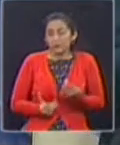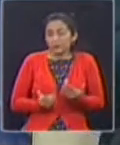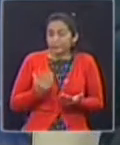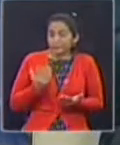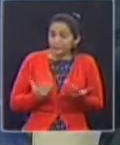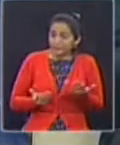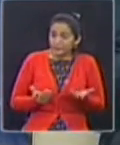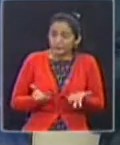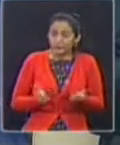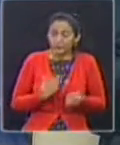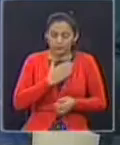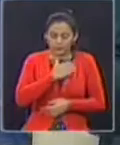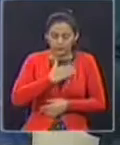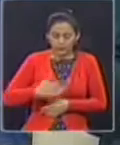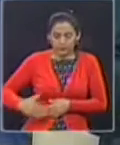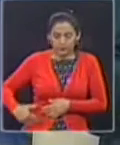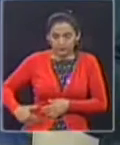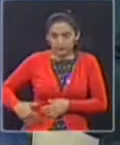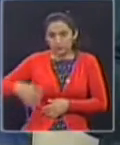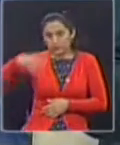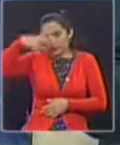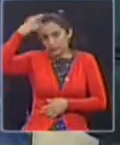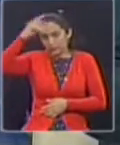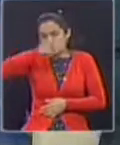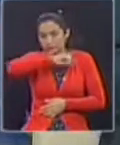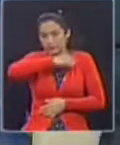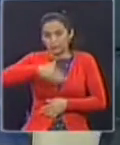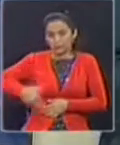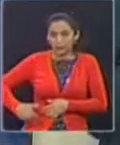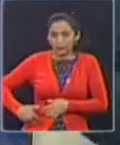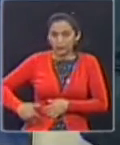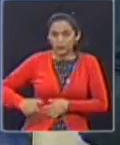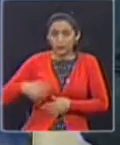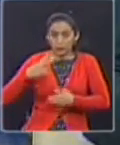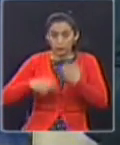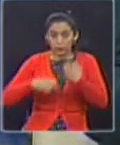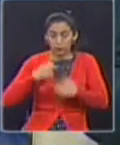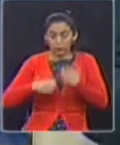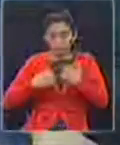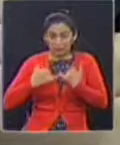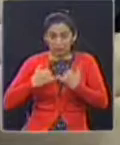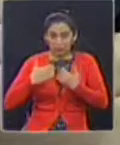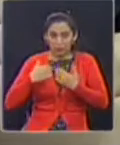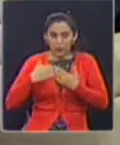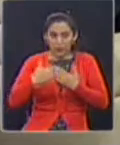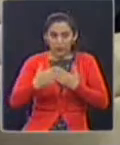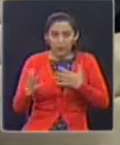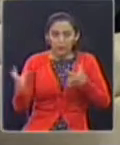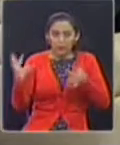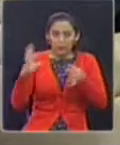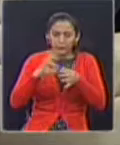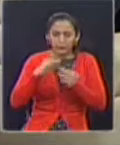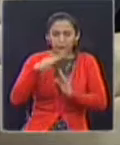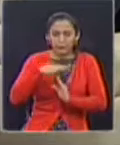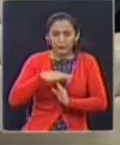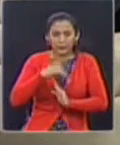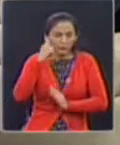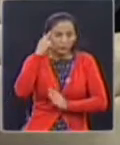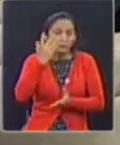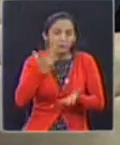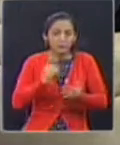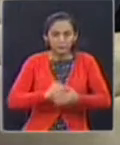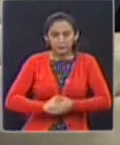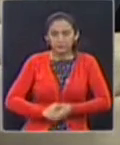haber una reconciliación entre el presidente y vicepresidente después de todo lo que ha pasado? Qué bueno sería, ¿no? Es decir, yo creo que se